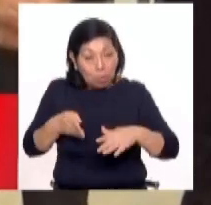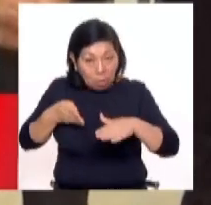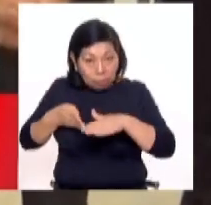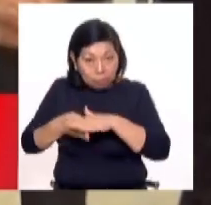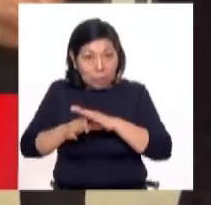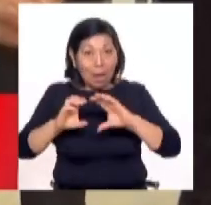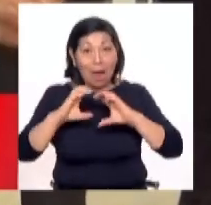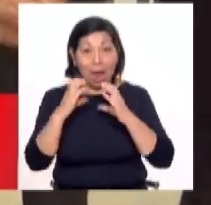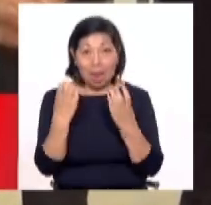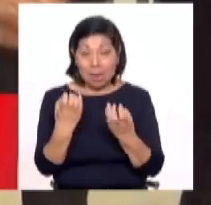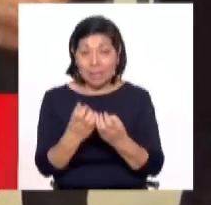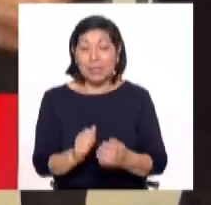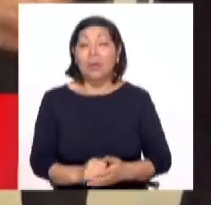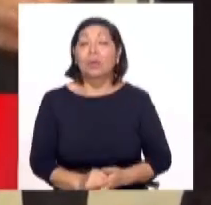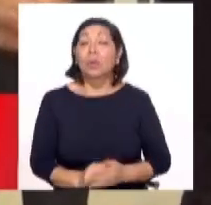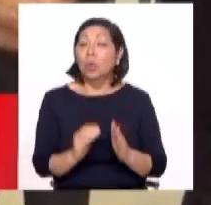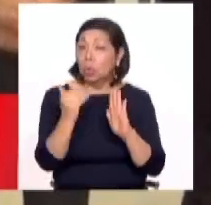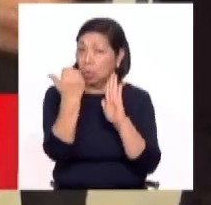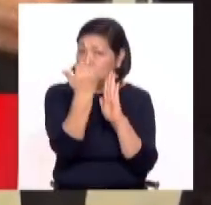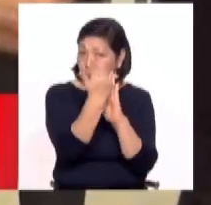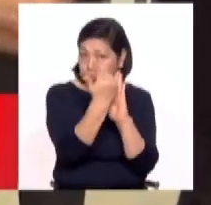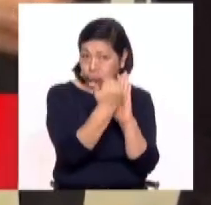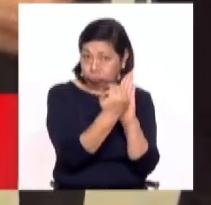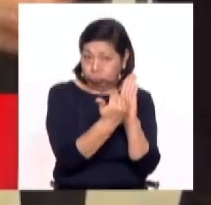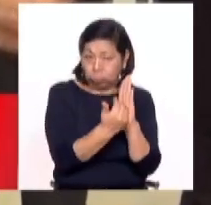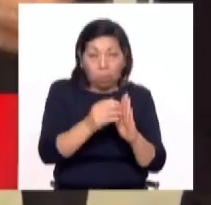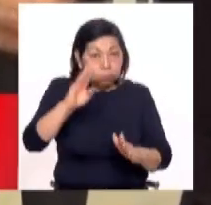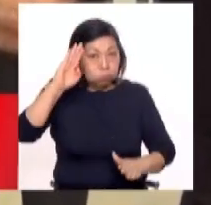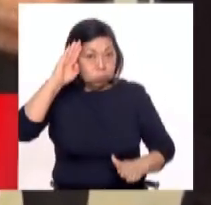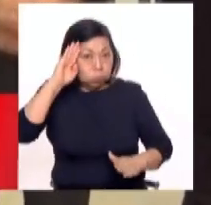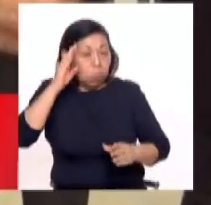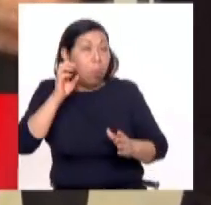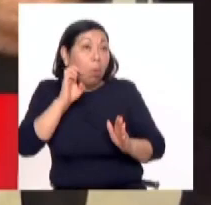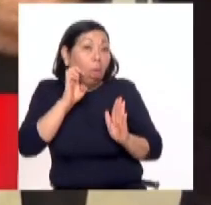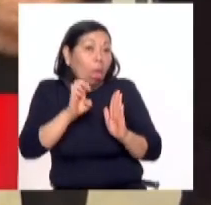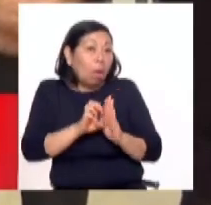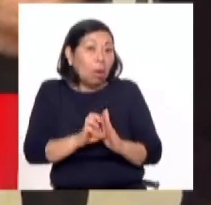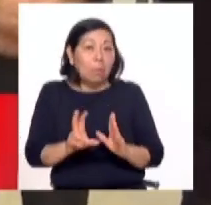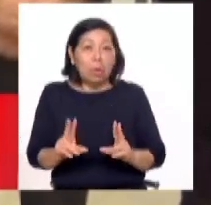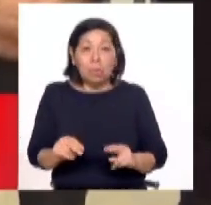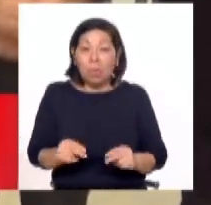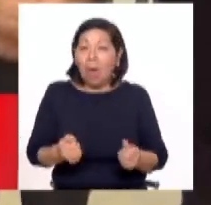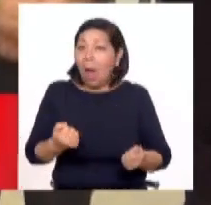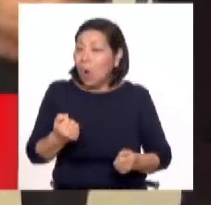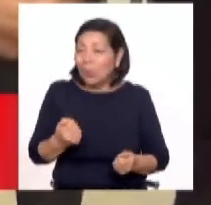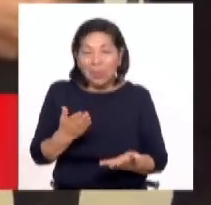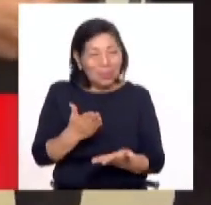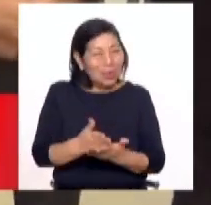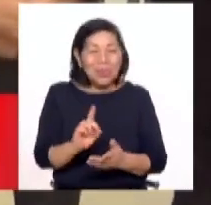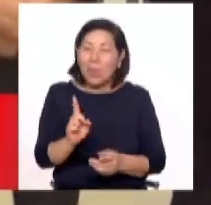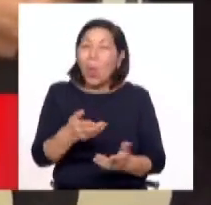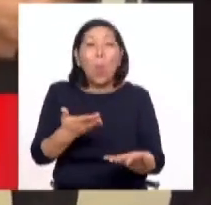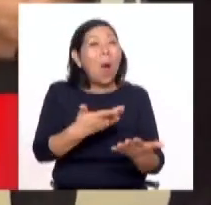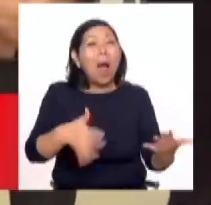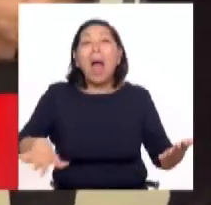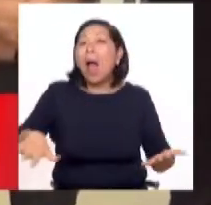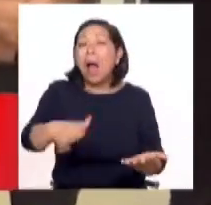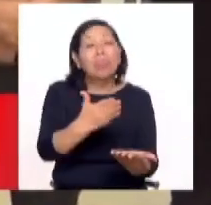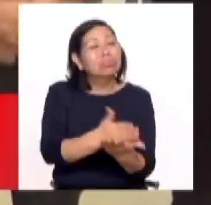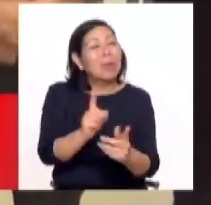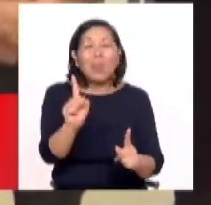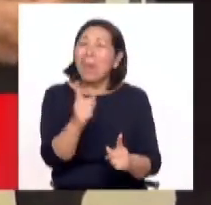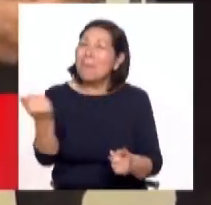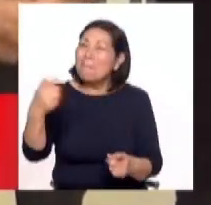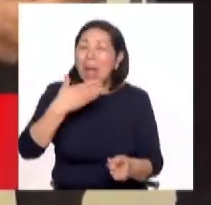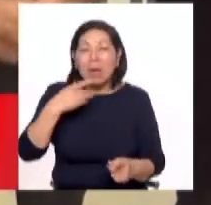Nacional cumpla algunas disposiciones policiales, por ejemplo, que no vengan con vehículos particulares porque no hay zonas de estacionamiento aquí para no